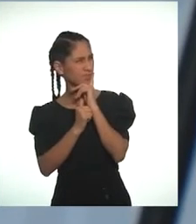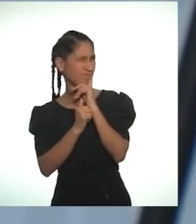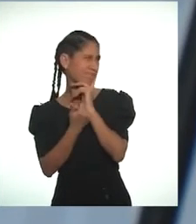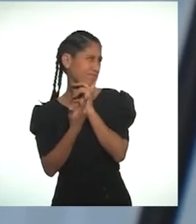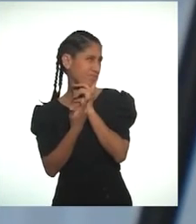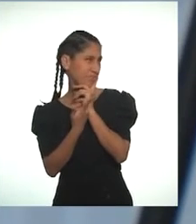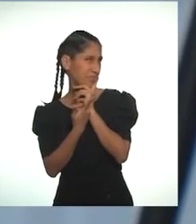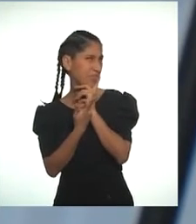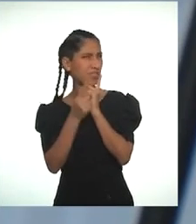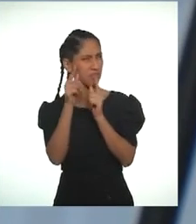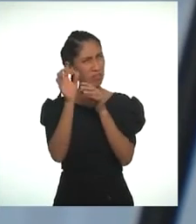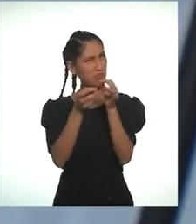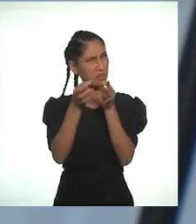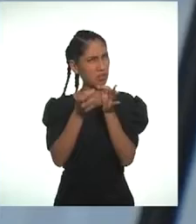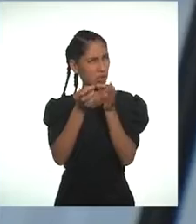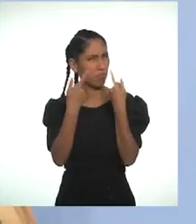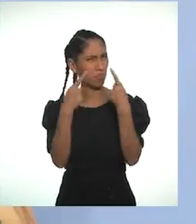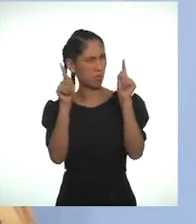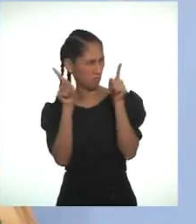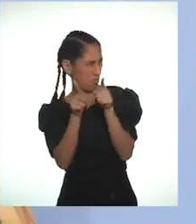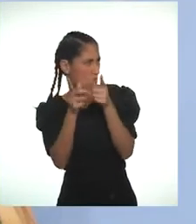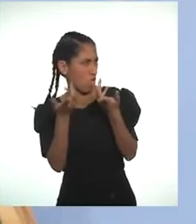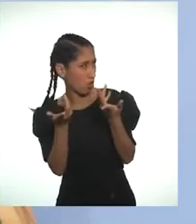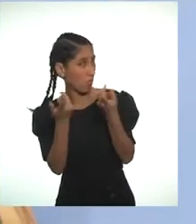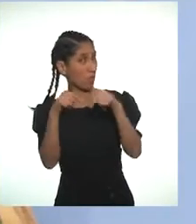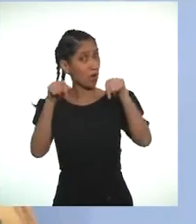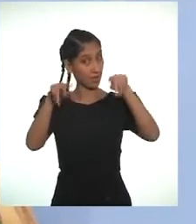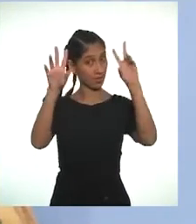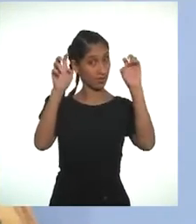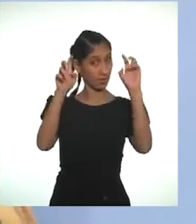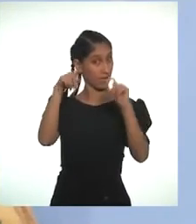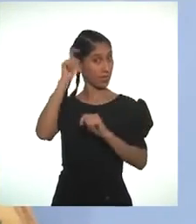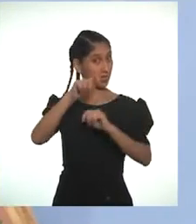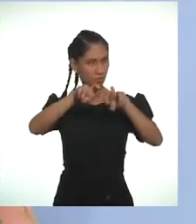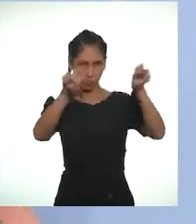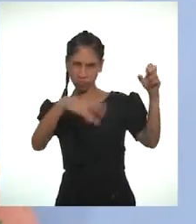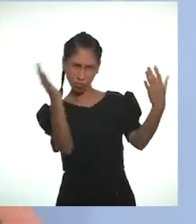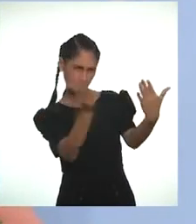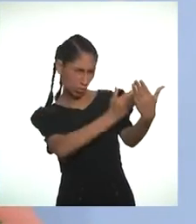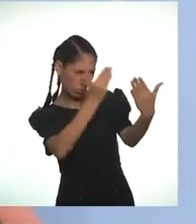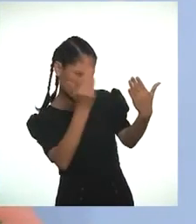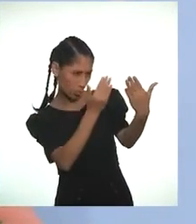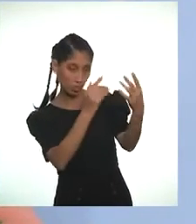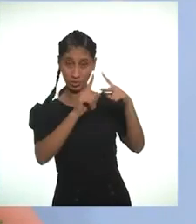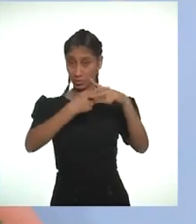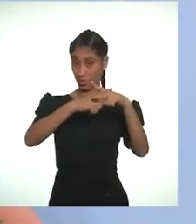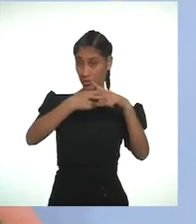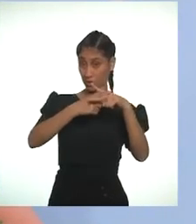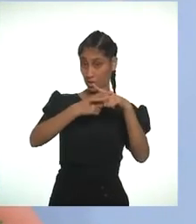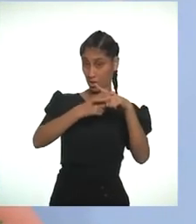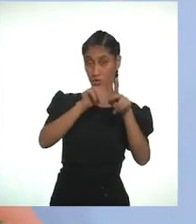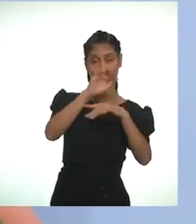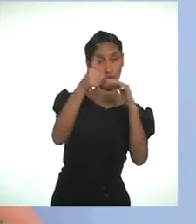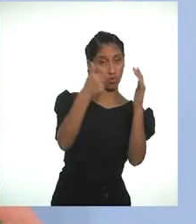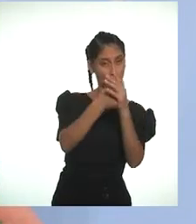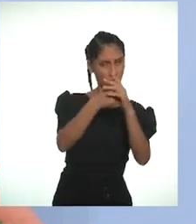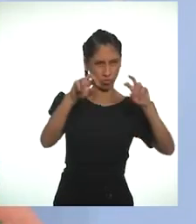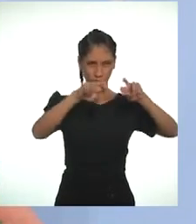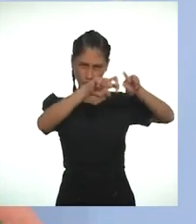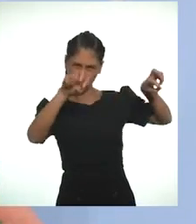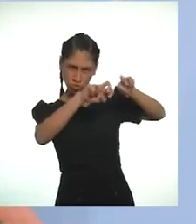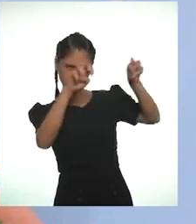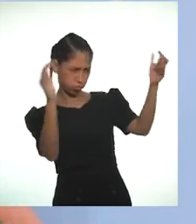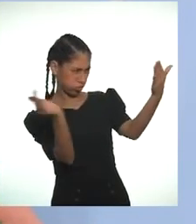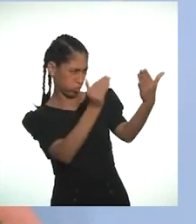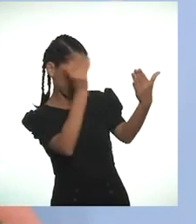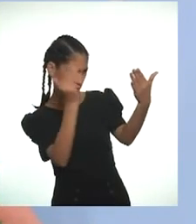tocado superficialmente. Este tema requiere de una investigación. iniciando protocolos de